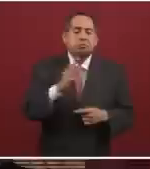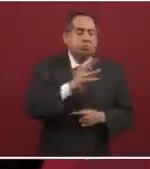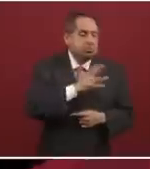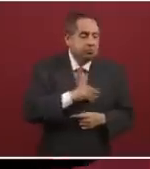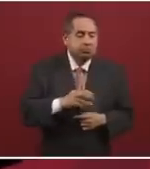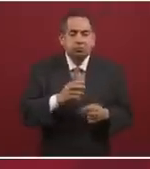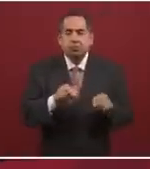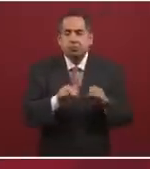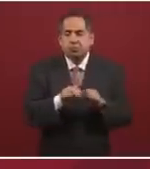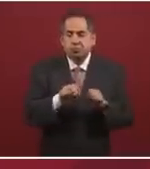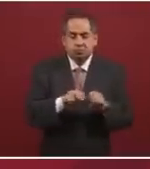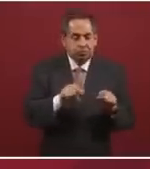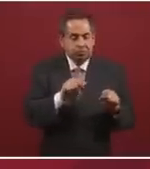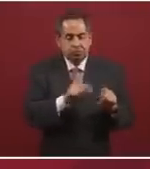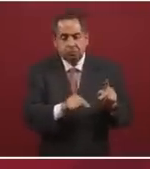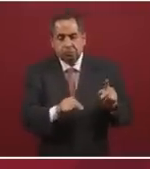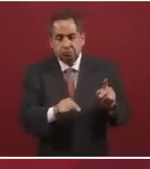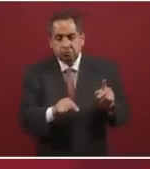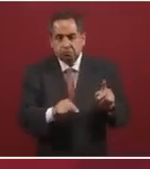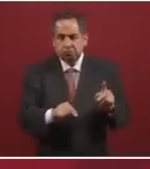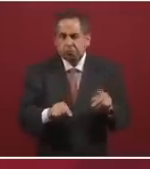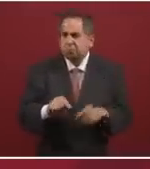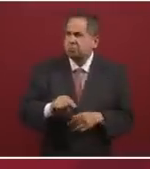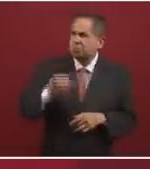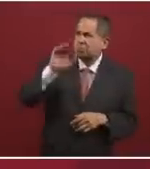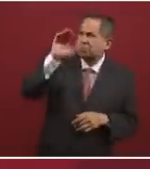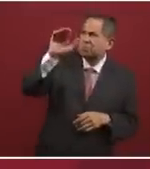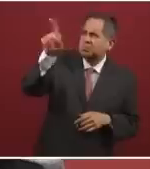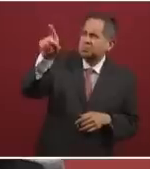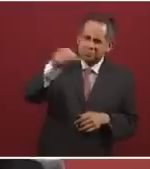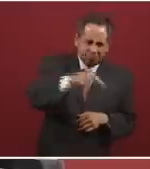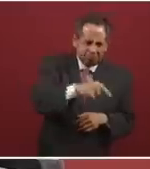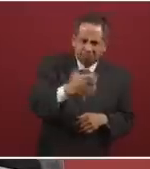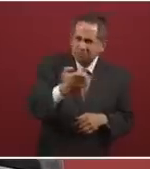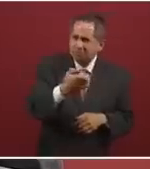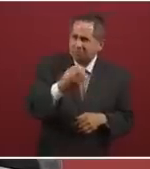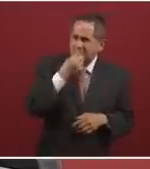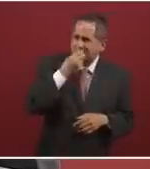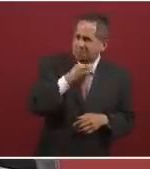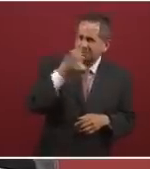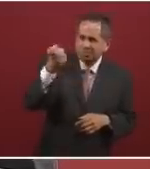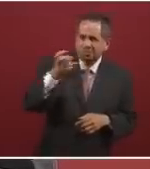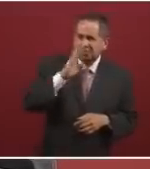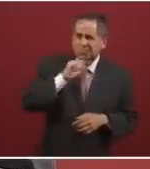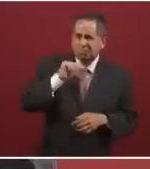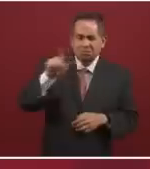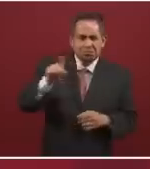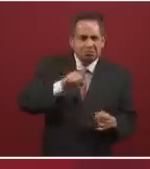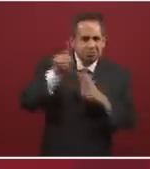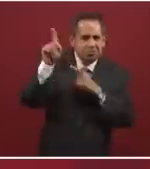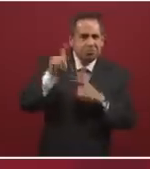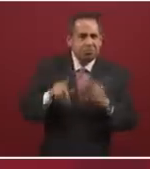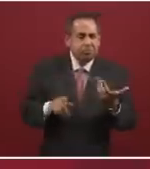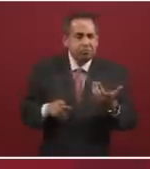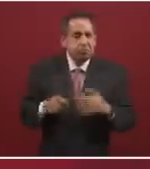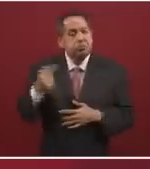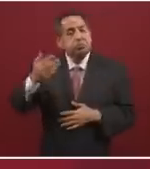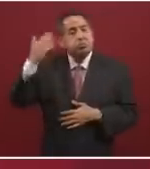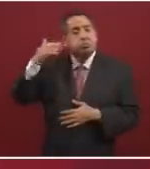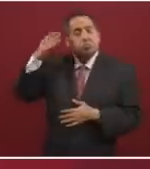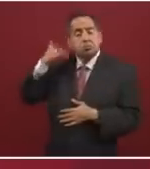ponen a los que tenían esas prácticas, a las anteriores